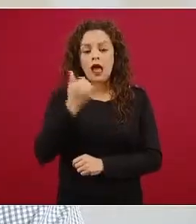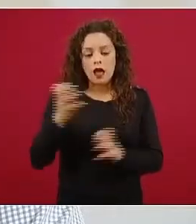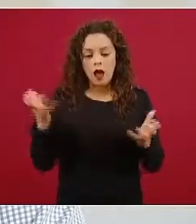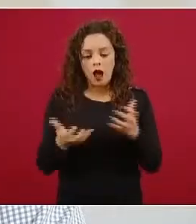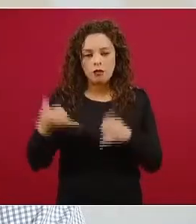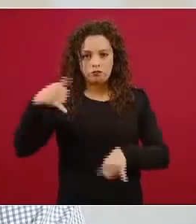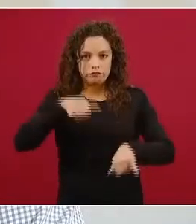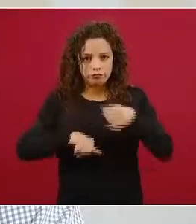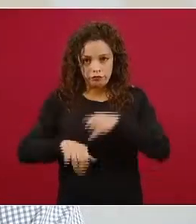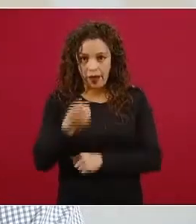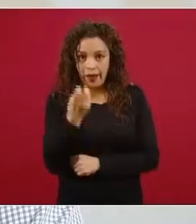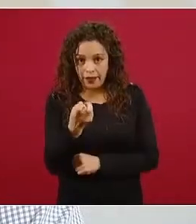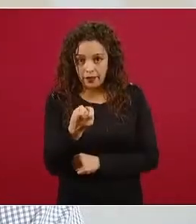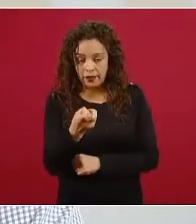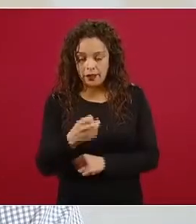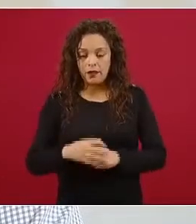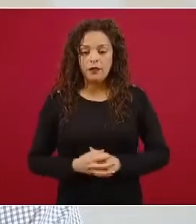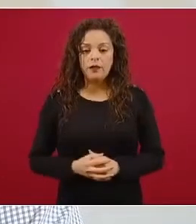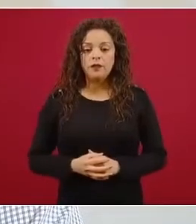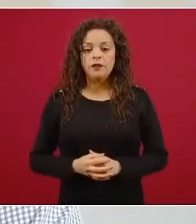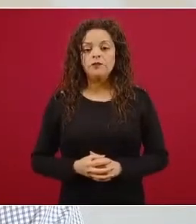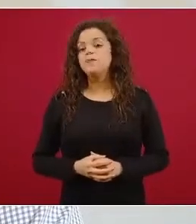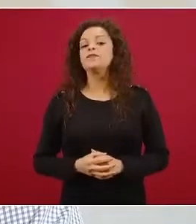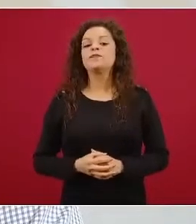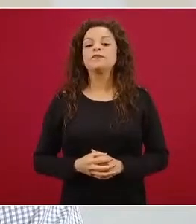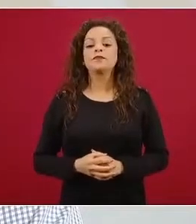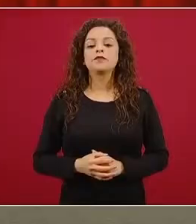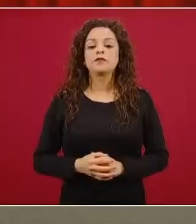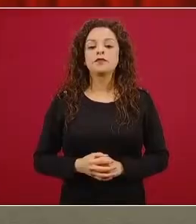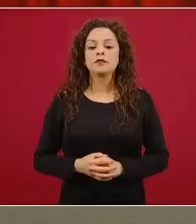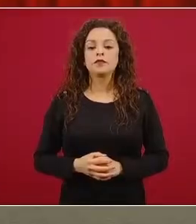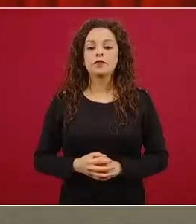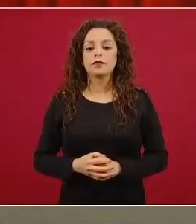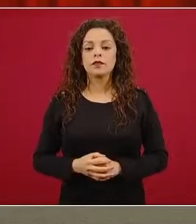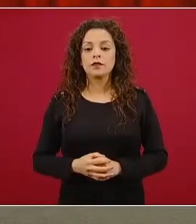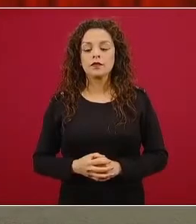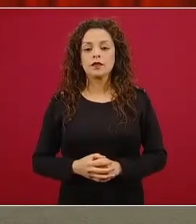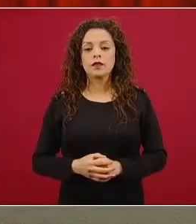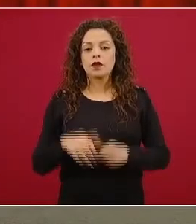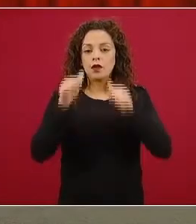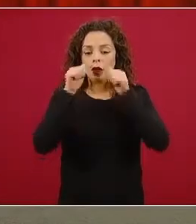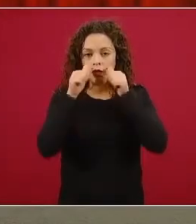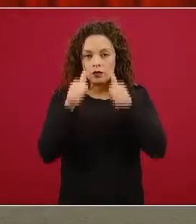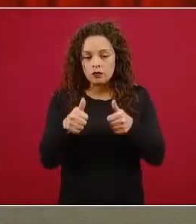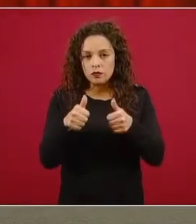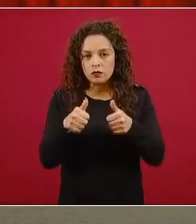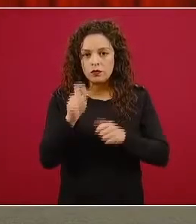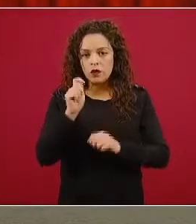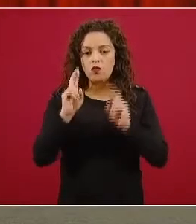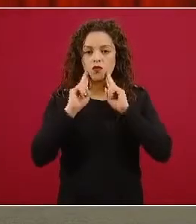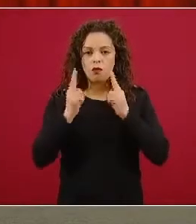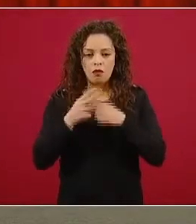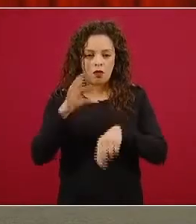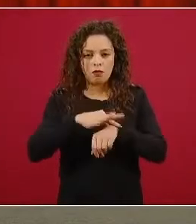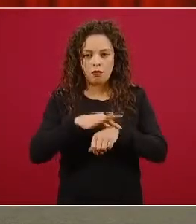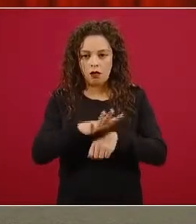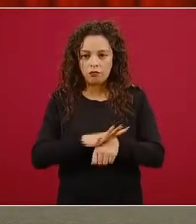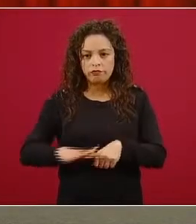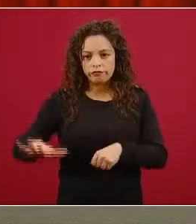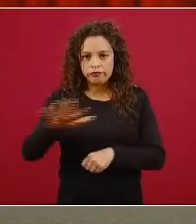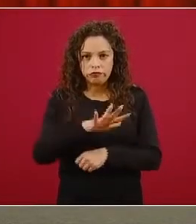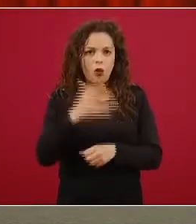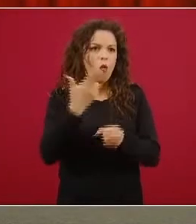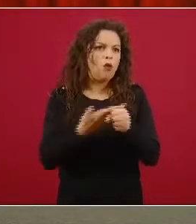mismas. Cuando una unidad de atención médica, sea una unidad en el nivel comunitario, es decir, el primer nivel de atención, o una unidad